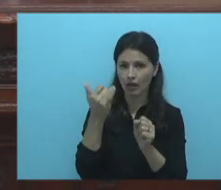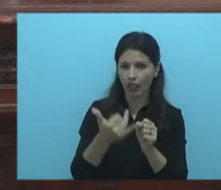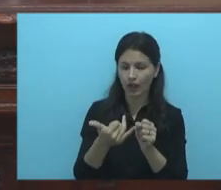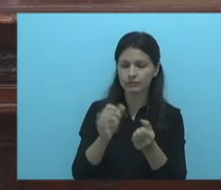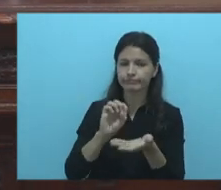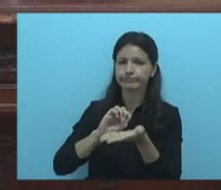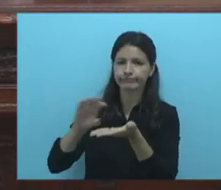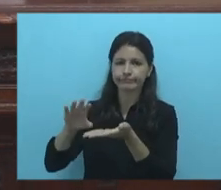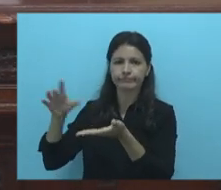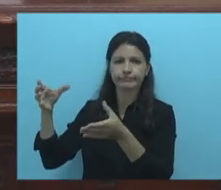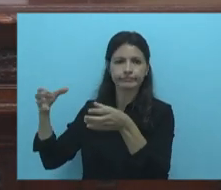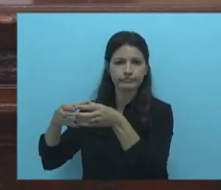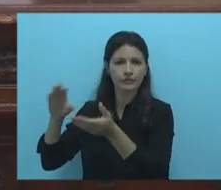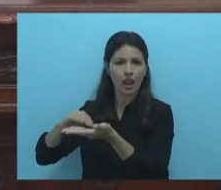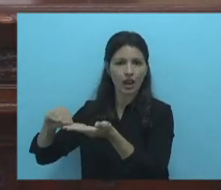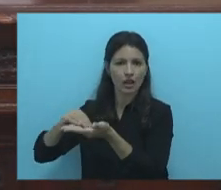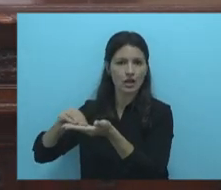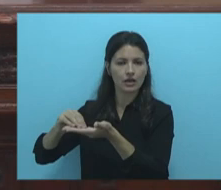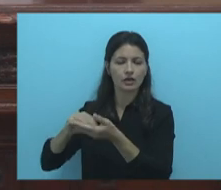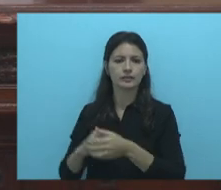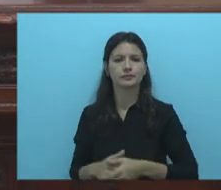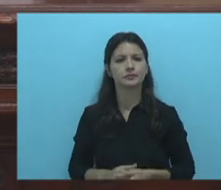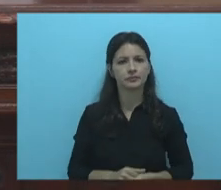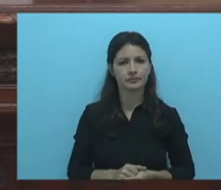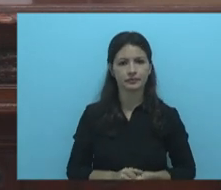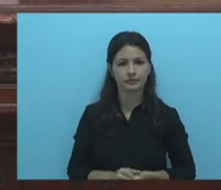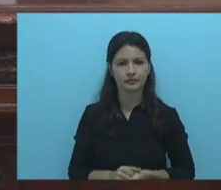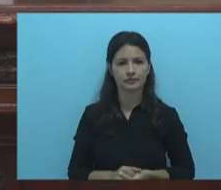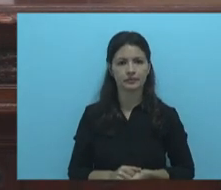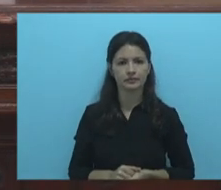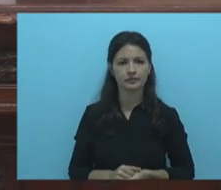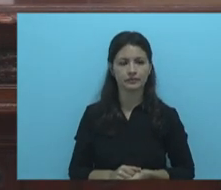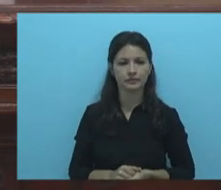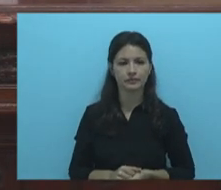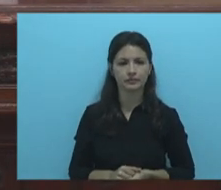recibe sanción de la Cámara de Diputados y se comunica a la Cámara de Senadores.